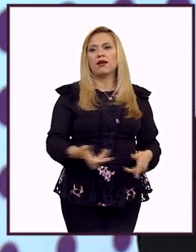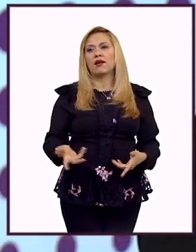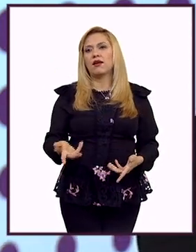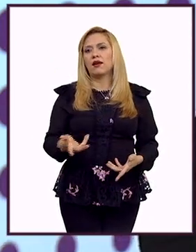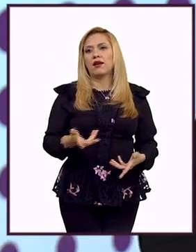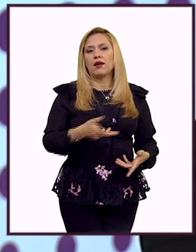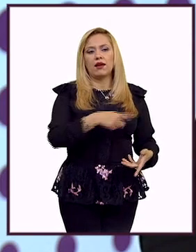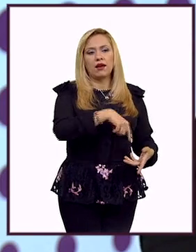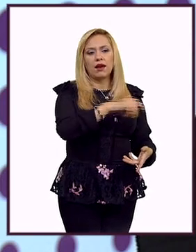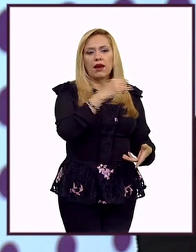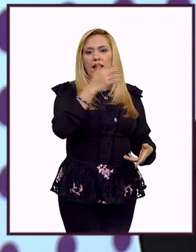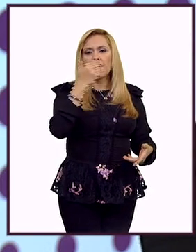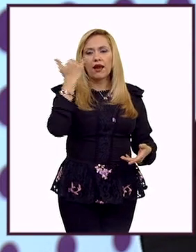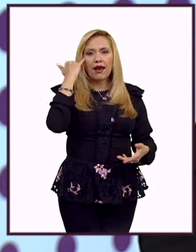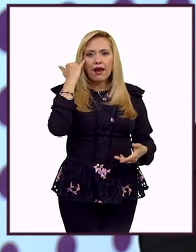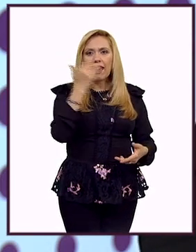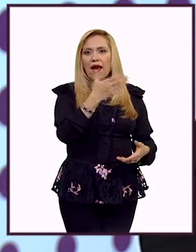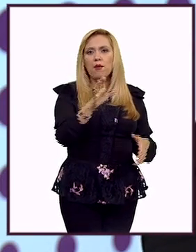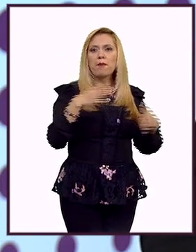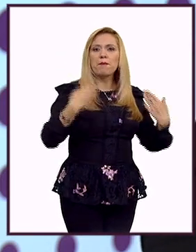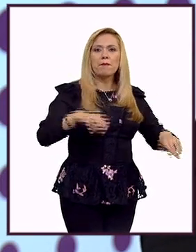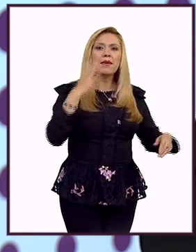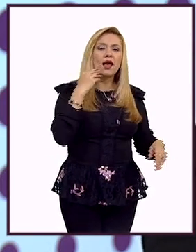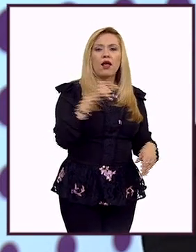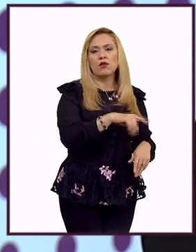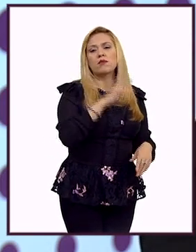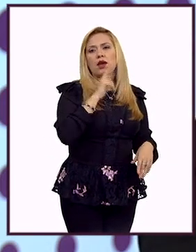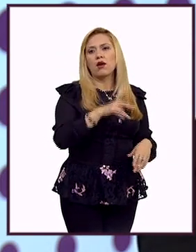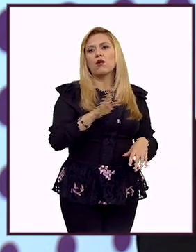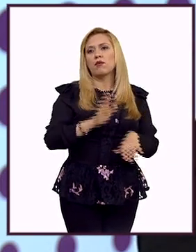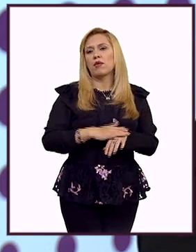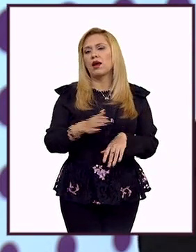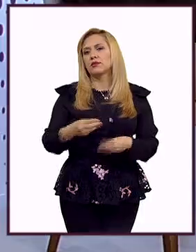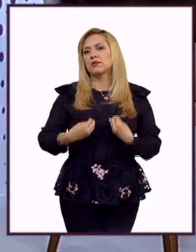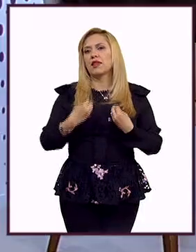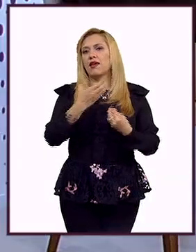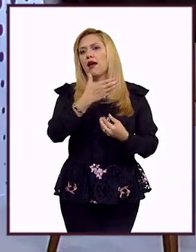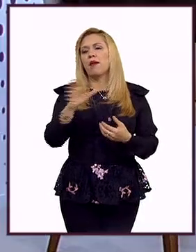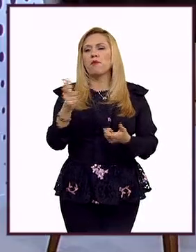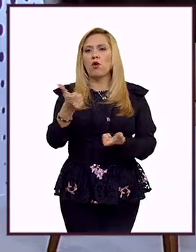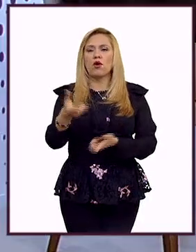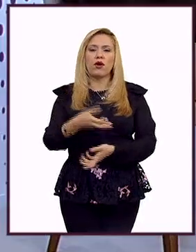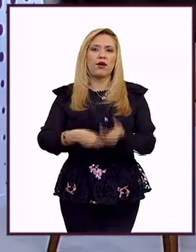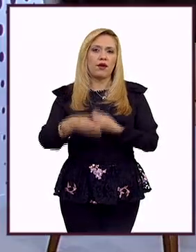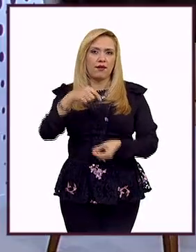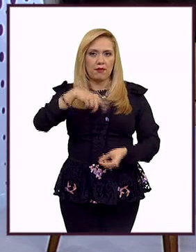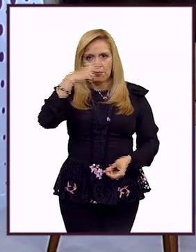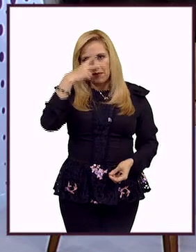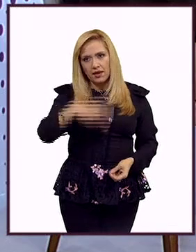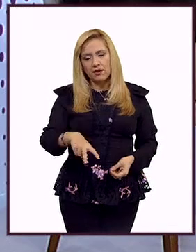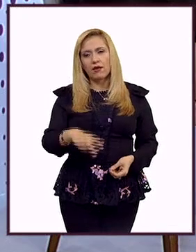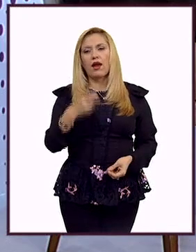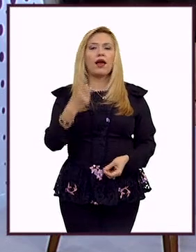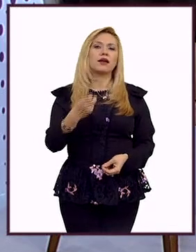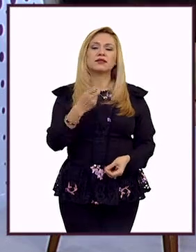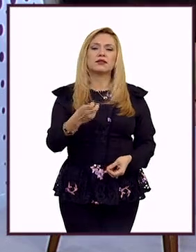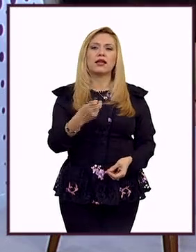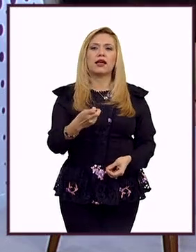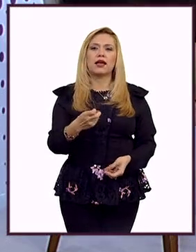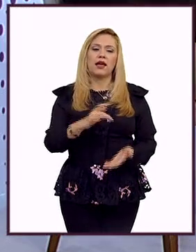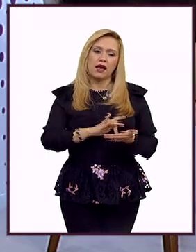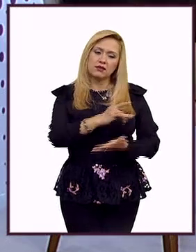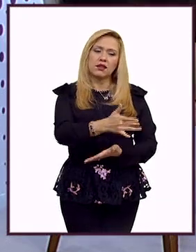eso va a mejorar las condiciones en que actualmente vive el campo en México, y yo creo que seguirle agradeciendo